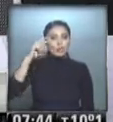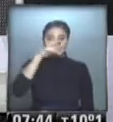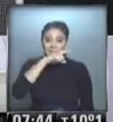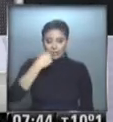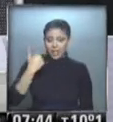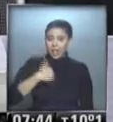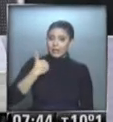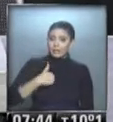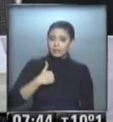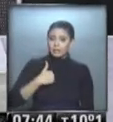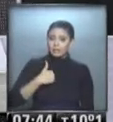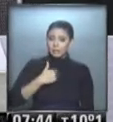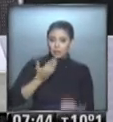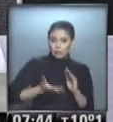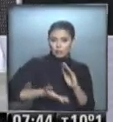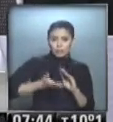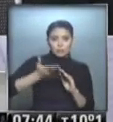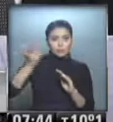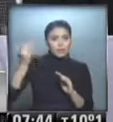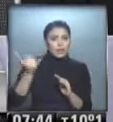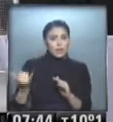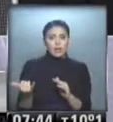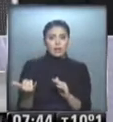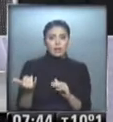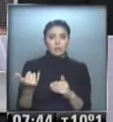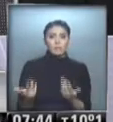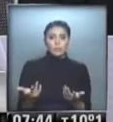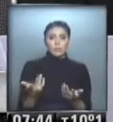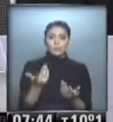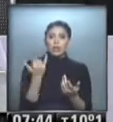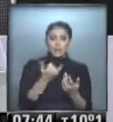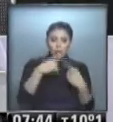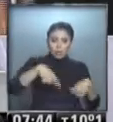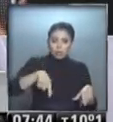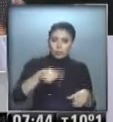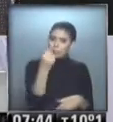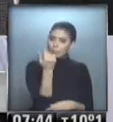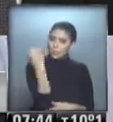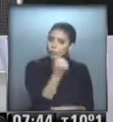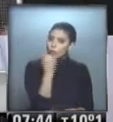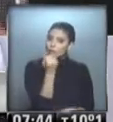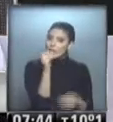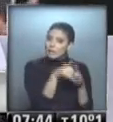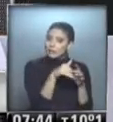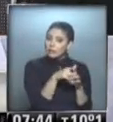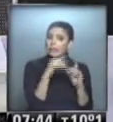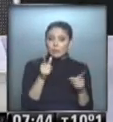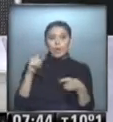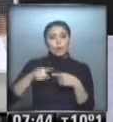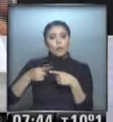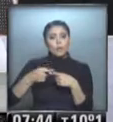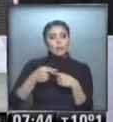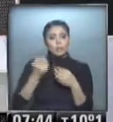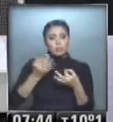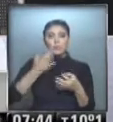se caracterizó por ese superávit primario que le permitía tener recursos fiscales muy importantes para tener una política activa